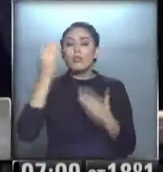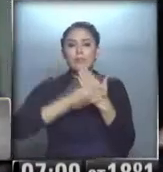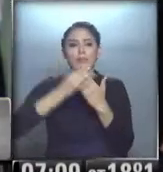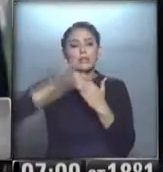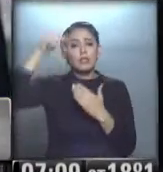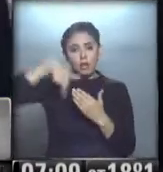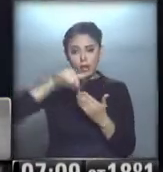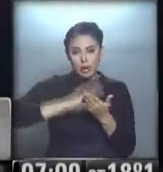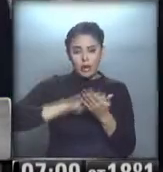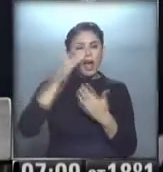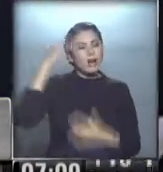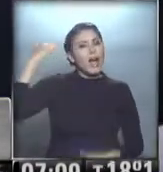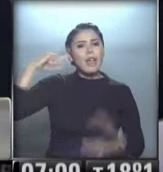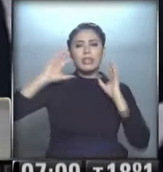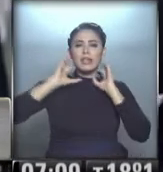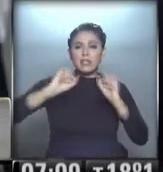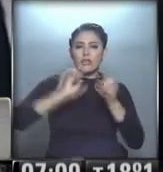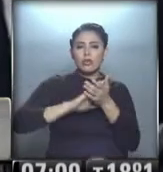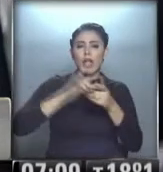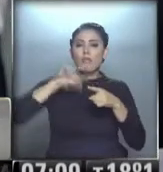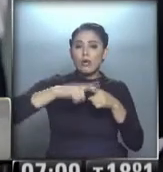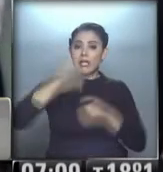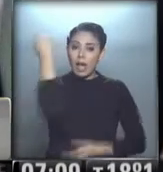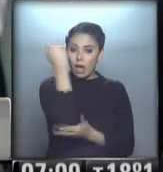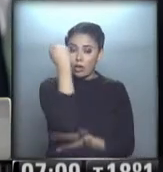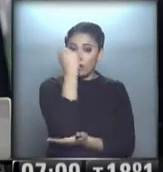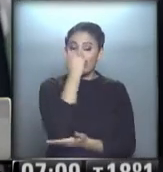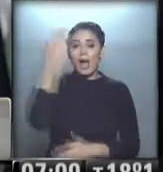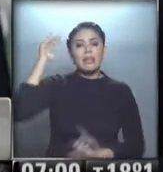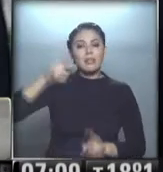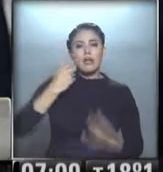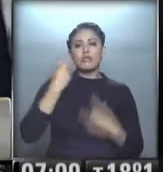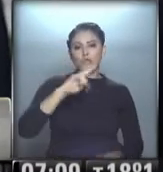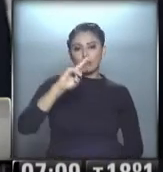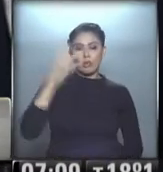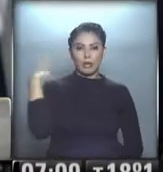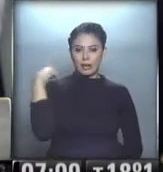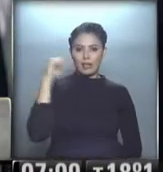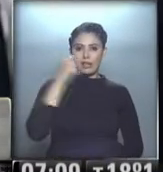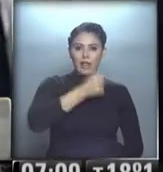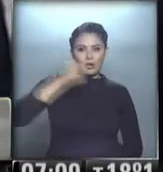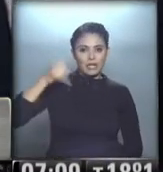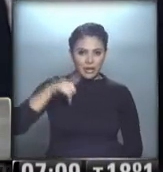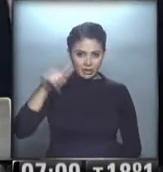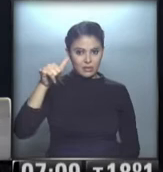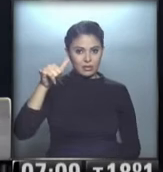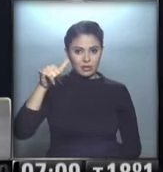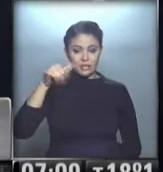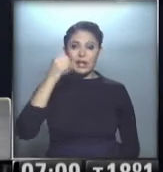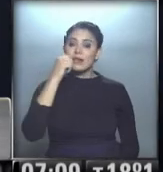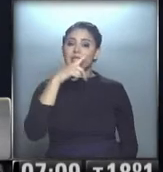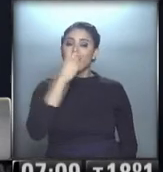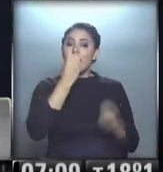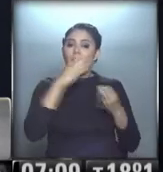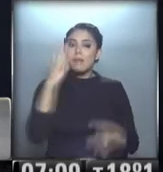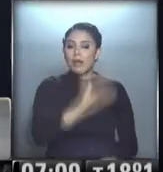desempeñando, recordemos, como secretario de Política Económica, cargo al que llegó luego de ser subgerente de Aerolíneas Argentinas a partir de la renacionalización de